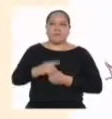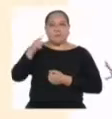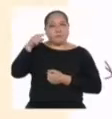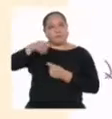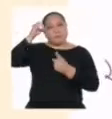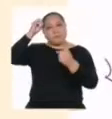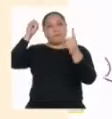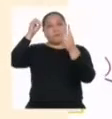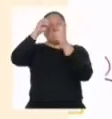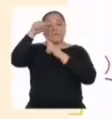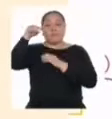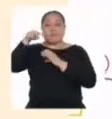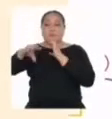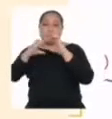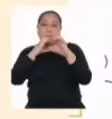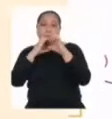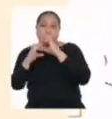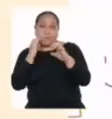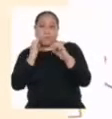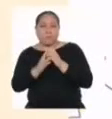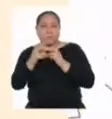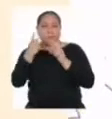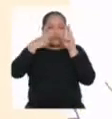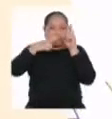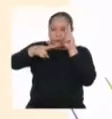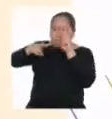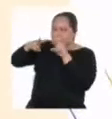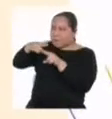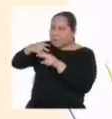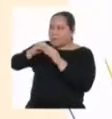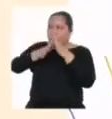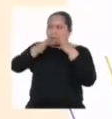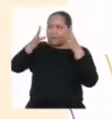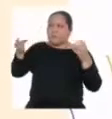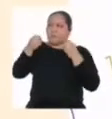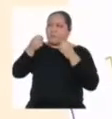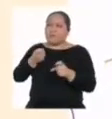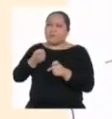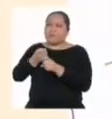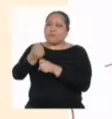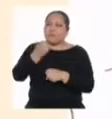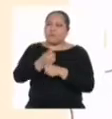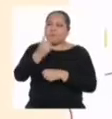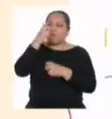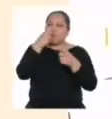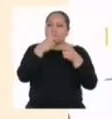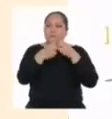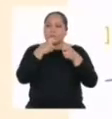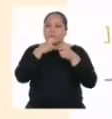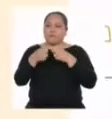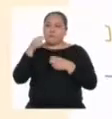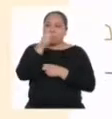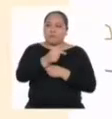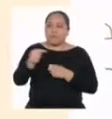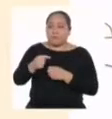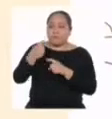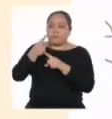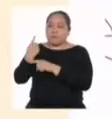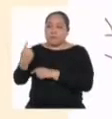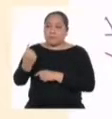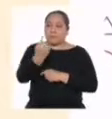El objetivo del diálogo es observar de manera amplia cómo afecta un problema a las